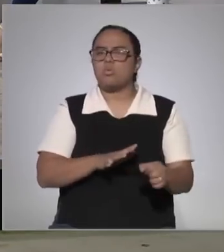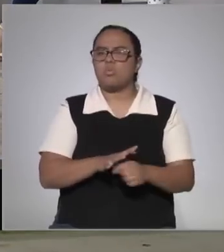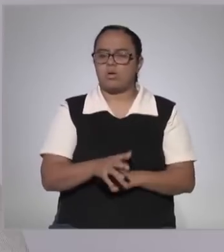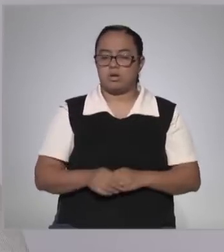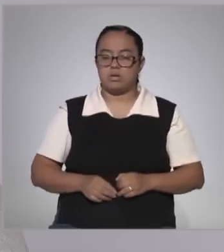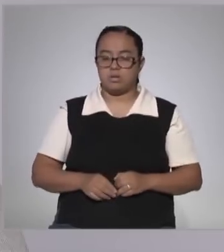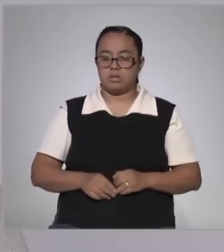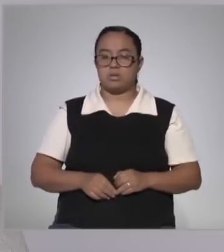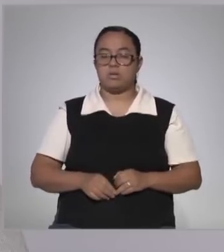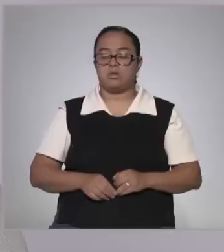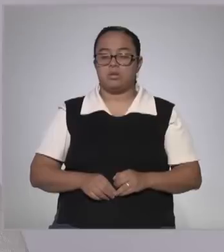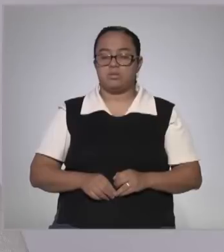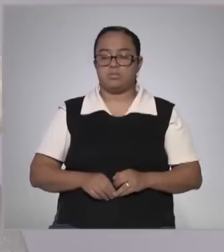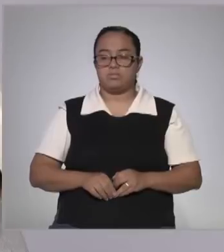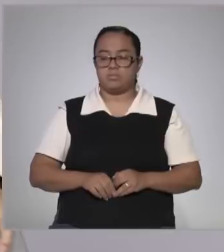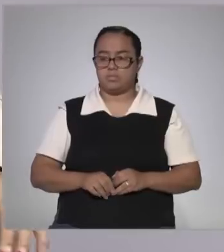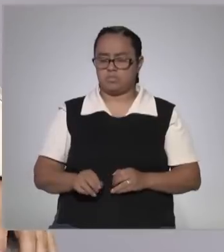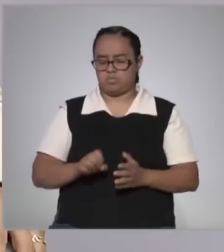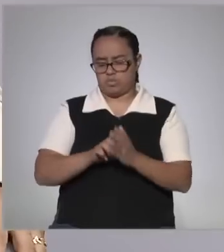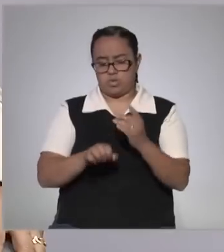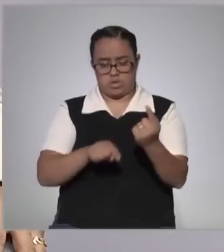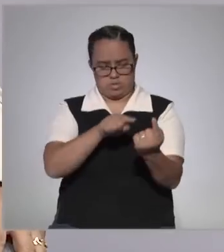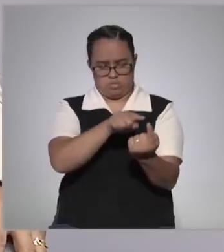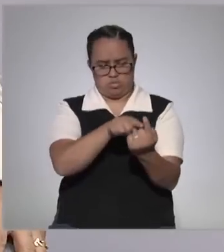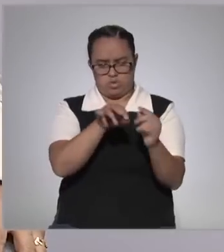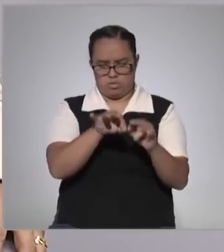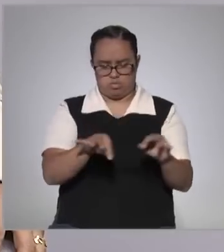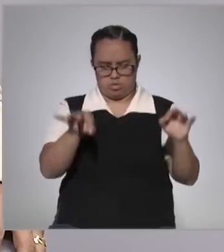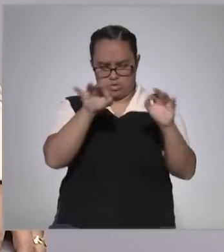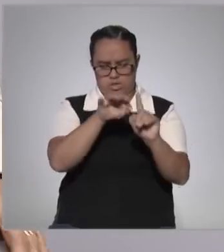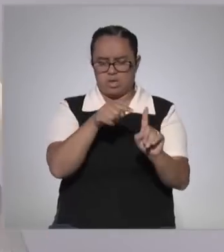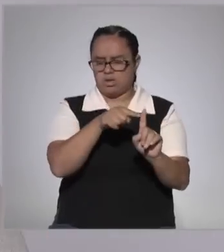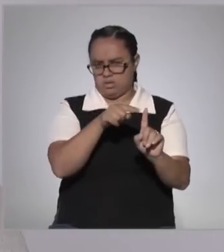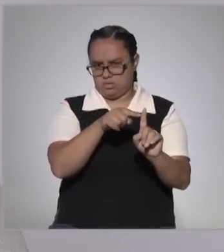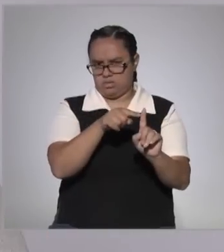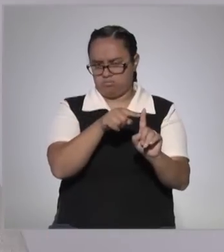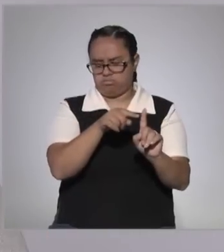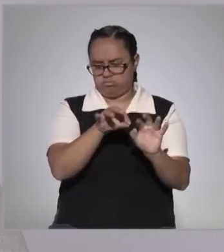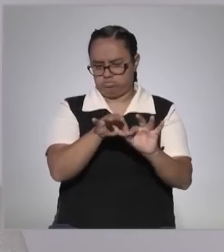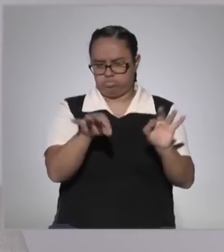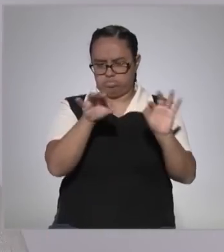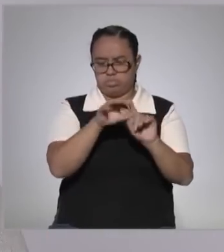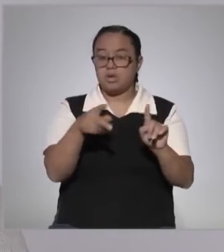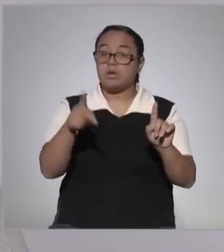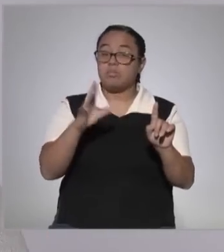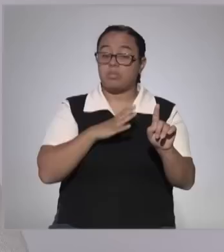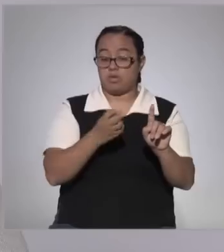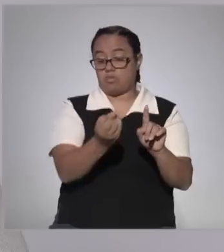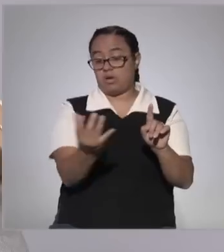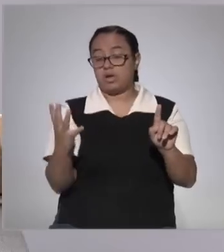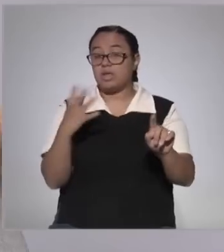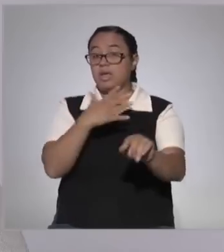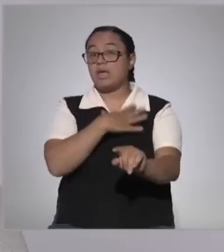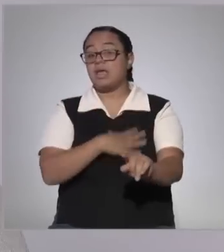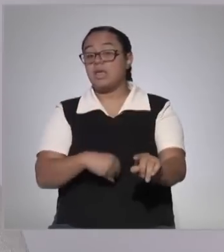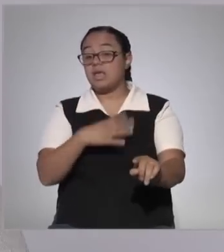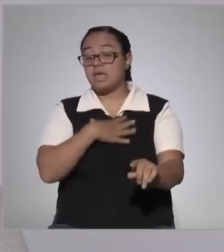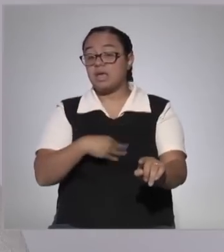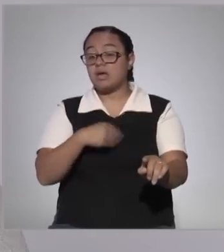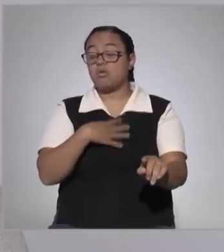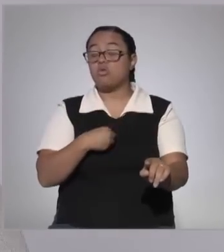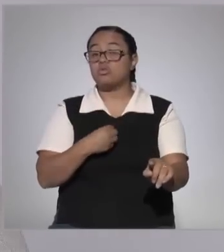Tú eres muy importante, pero ¿qué tal que estás acompañada de tus hijos, hijes,